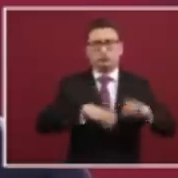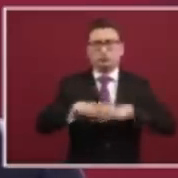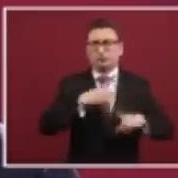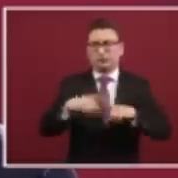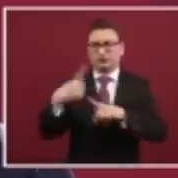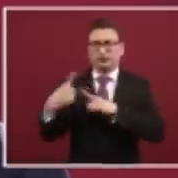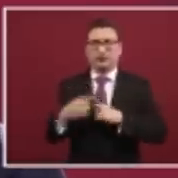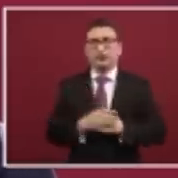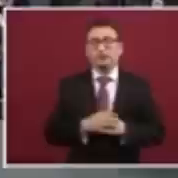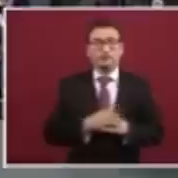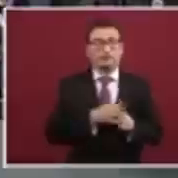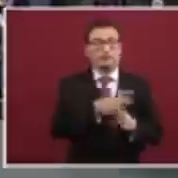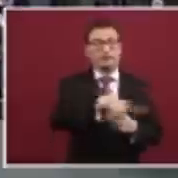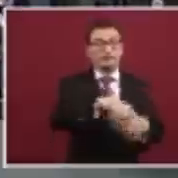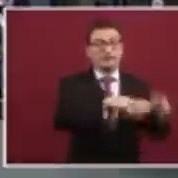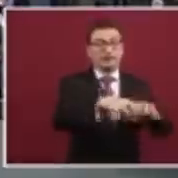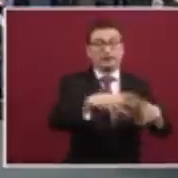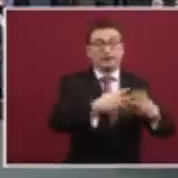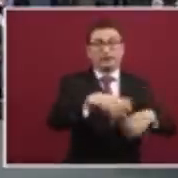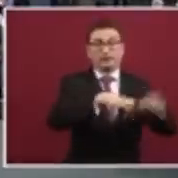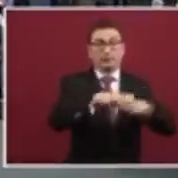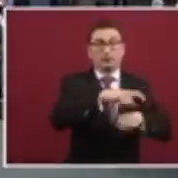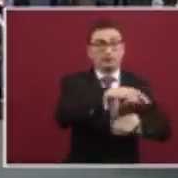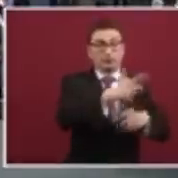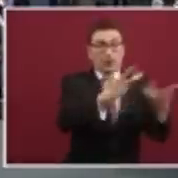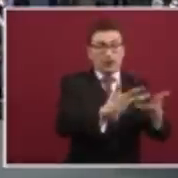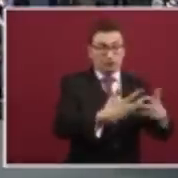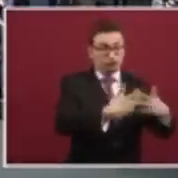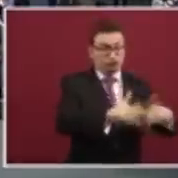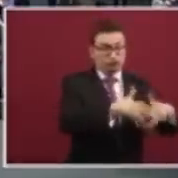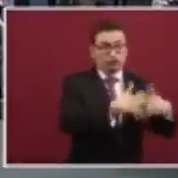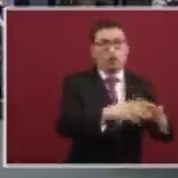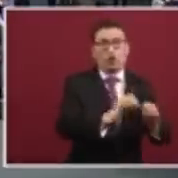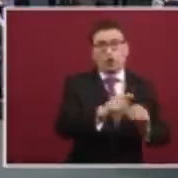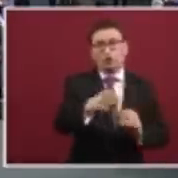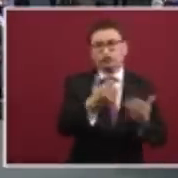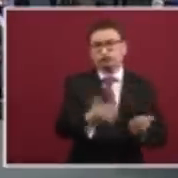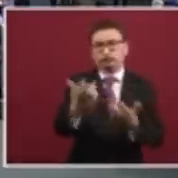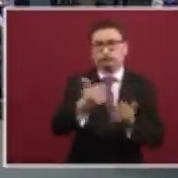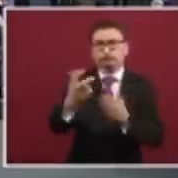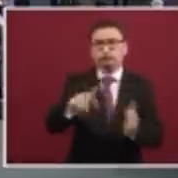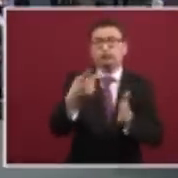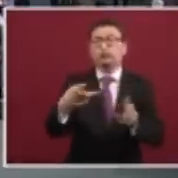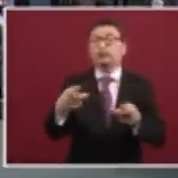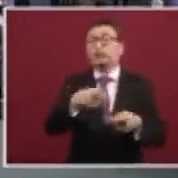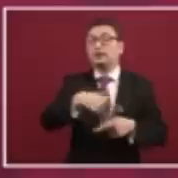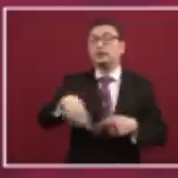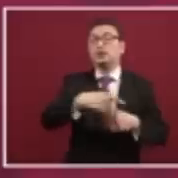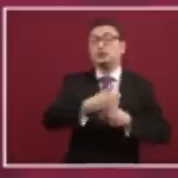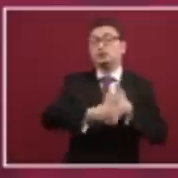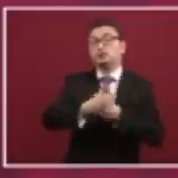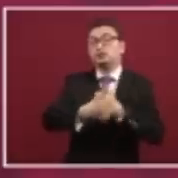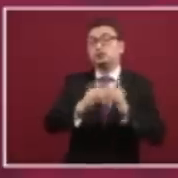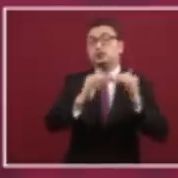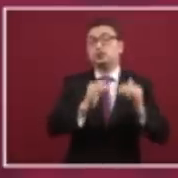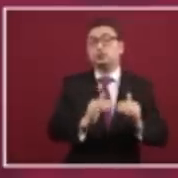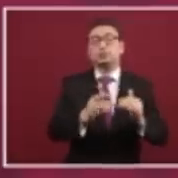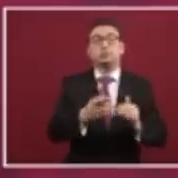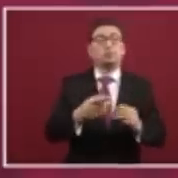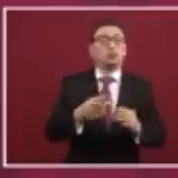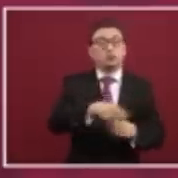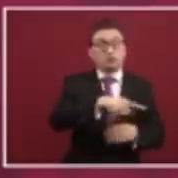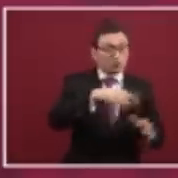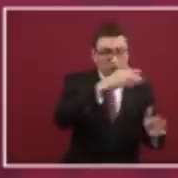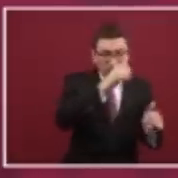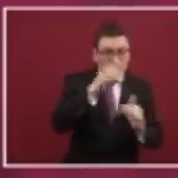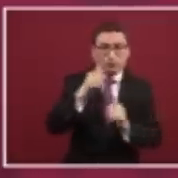las propias compañías, insisto, ya sea productoras o distribuidoras, reducían esa competencia y se ponían de acuerdo, de modo